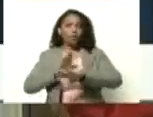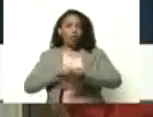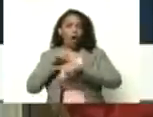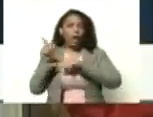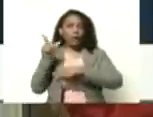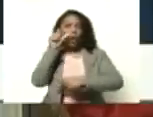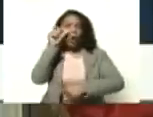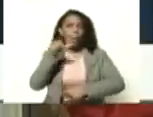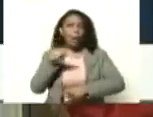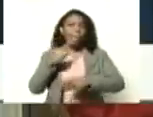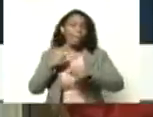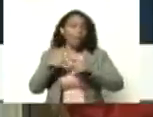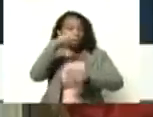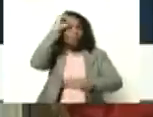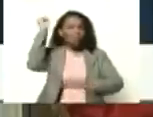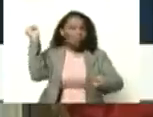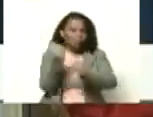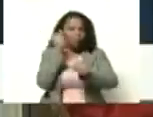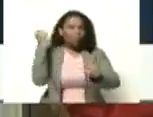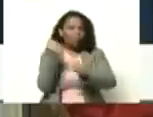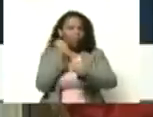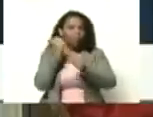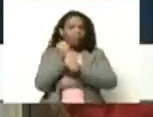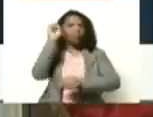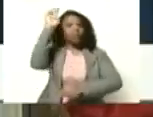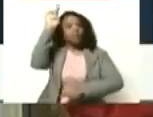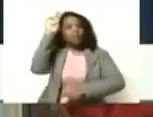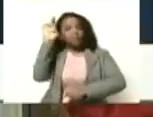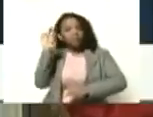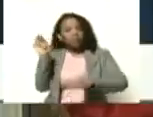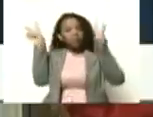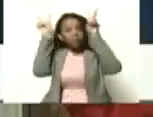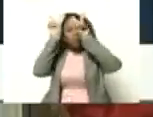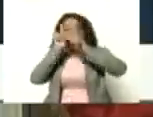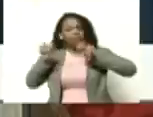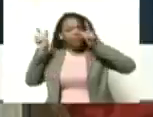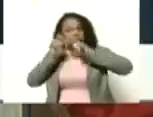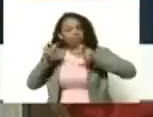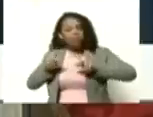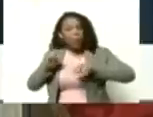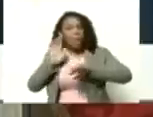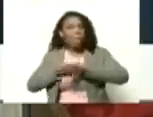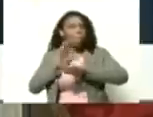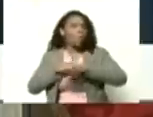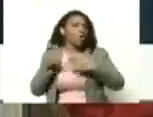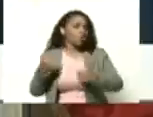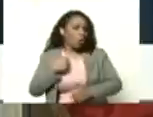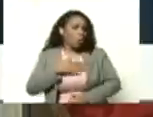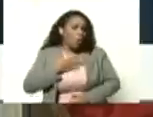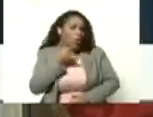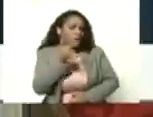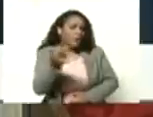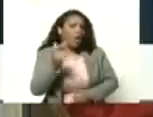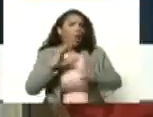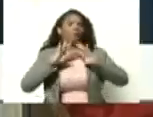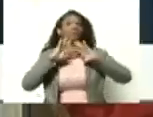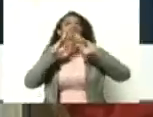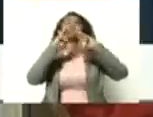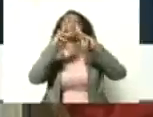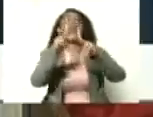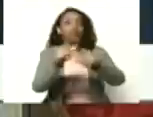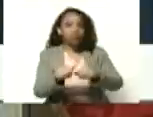pero trabajando diariamente porque yo pudiera decirles todas las